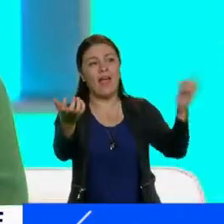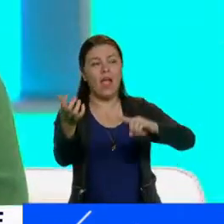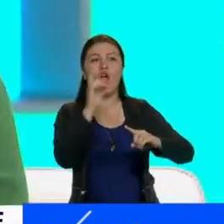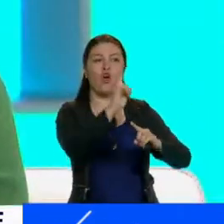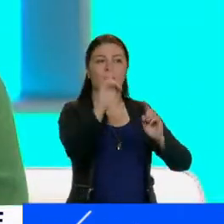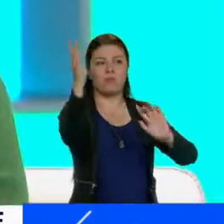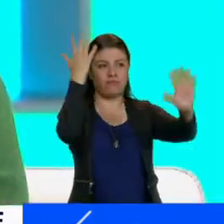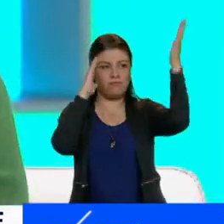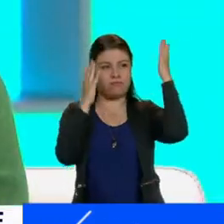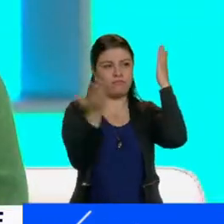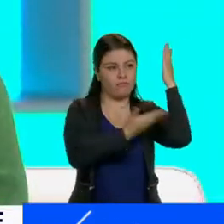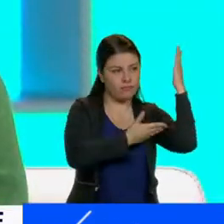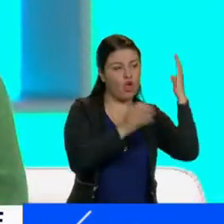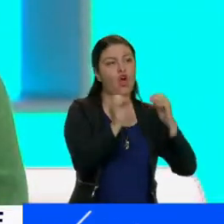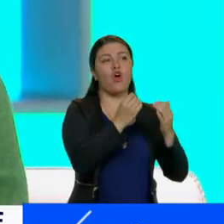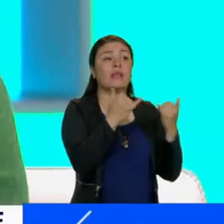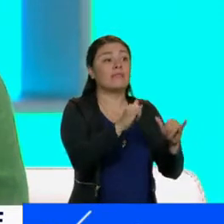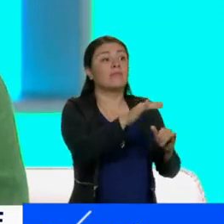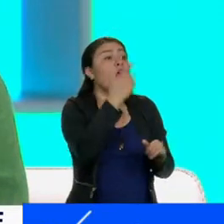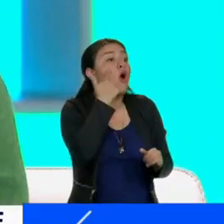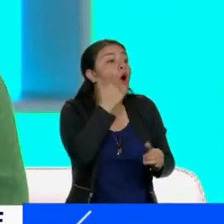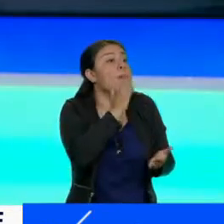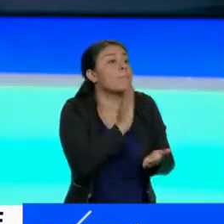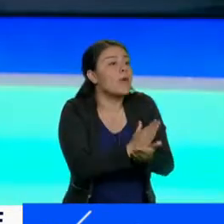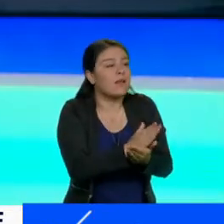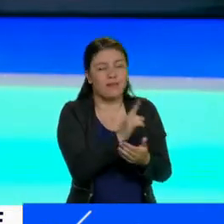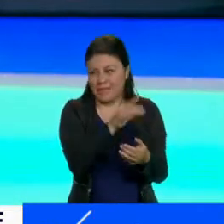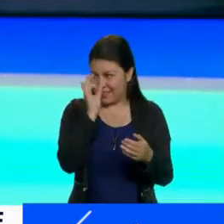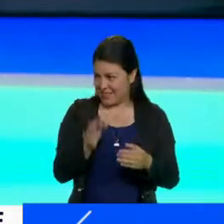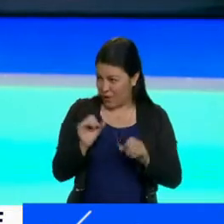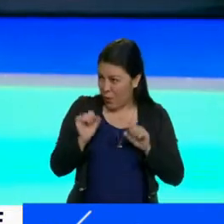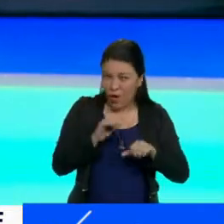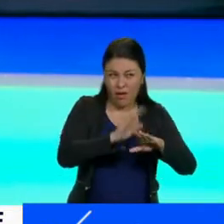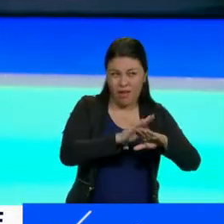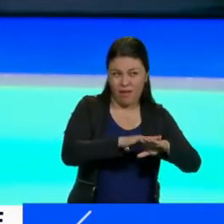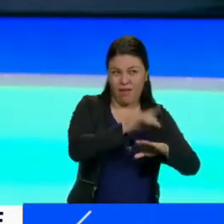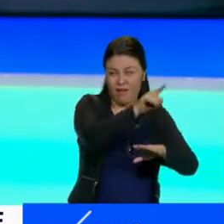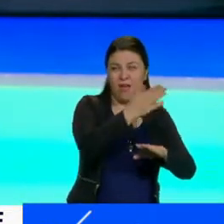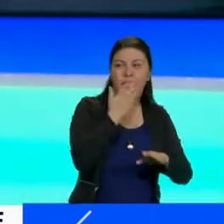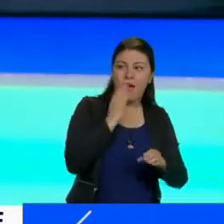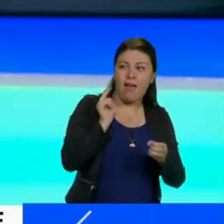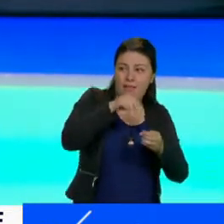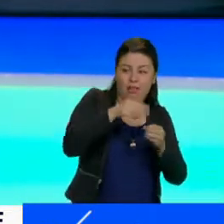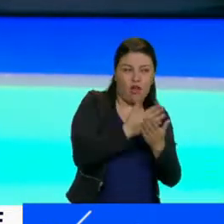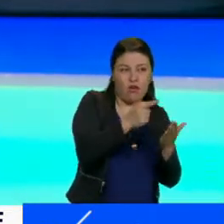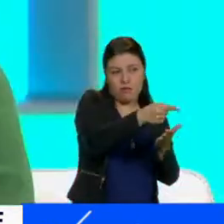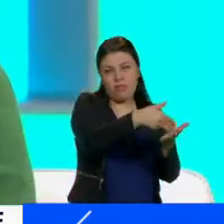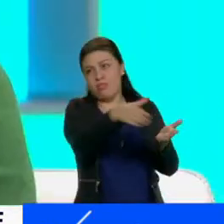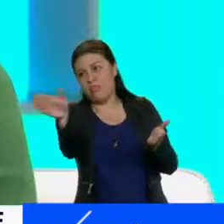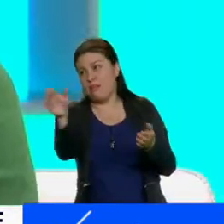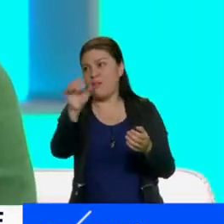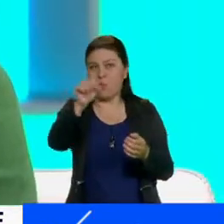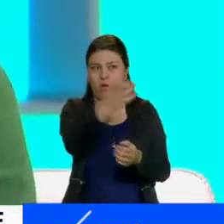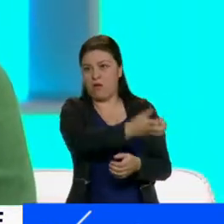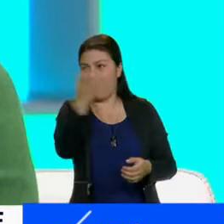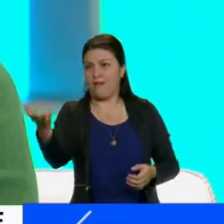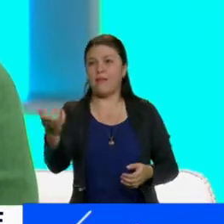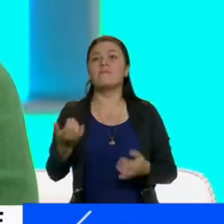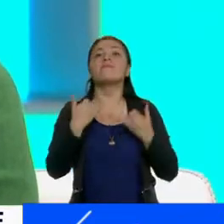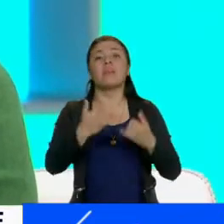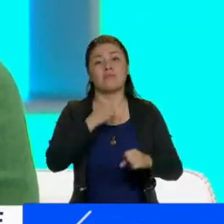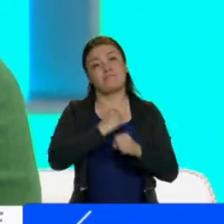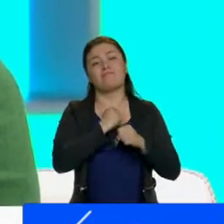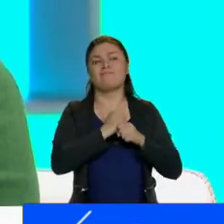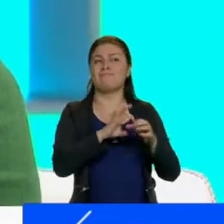están en riesgo ya, ¿usted ve eso viable en Colombia, según su conocimiento? Yo creo que es muy importante trabajar con las